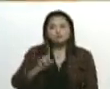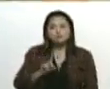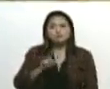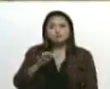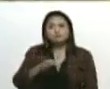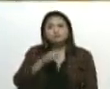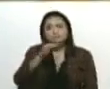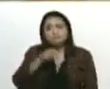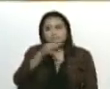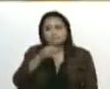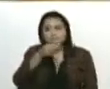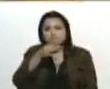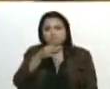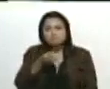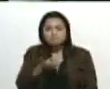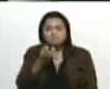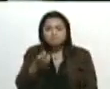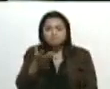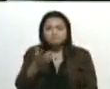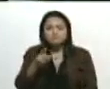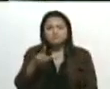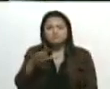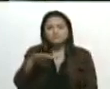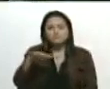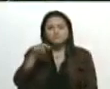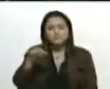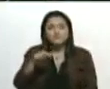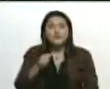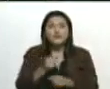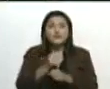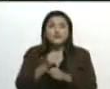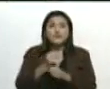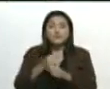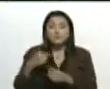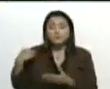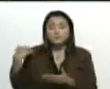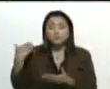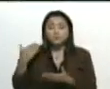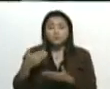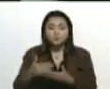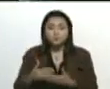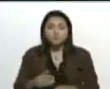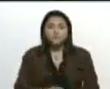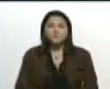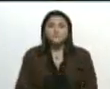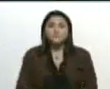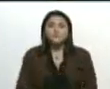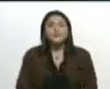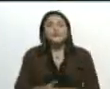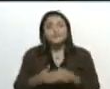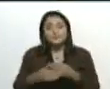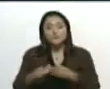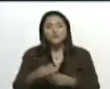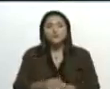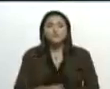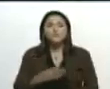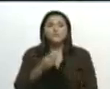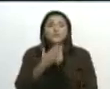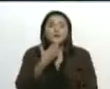aclaratorias, algunos comentarios con relación al trabajo que hemos realizado y el que está por realizarse. Muchas